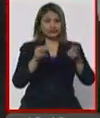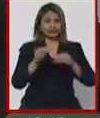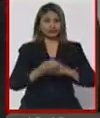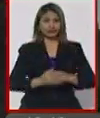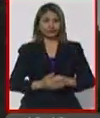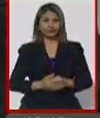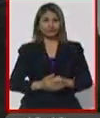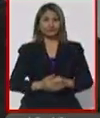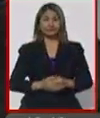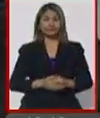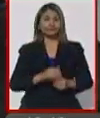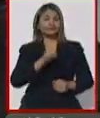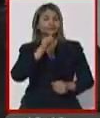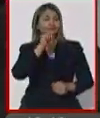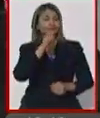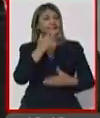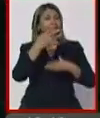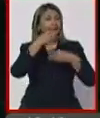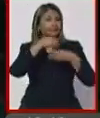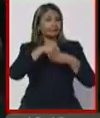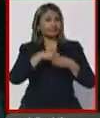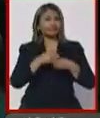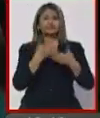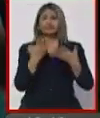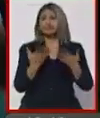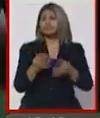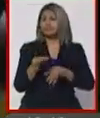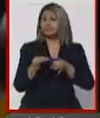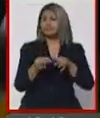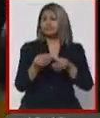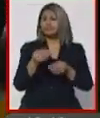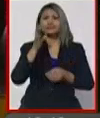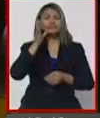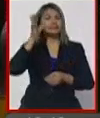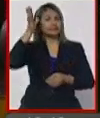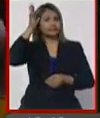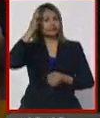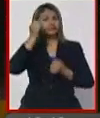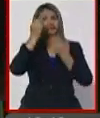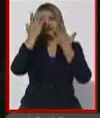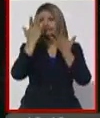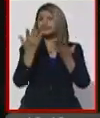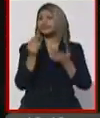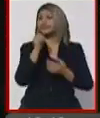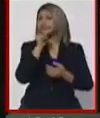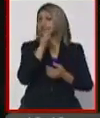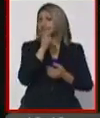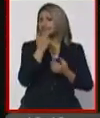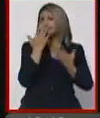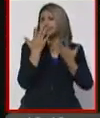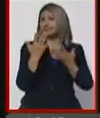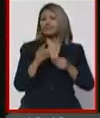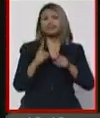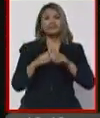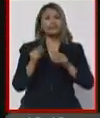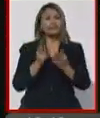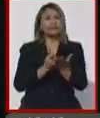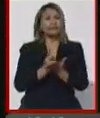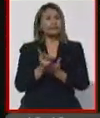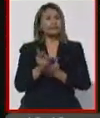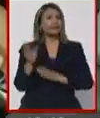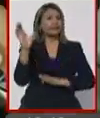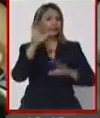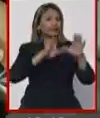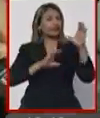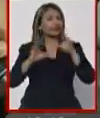de dentro del dolor, que es inexplicable para estos padres el dolor que pueden sentir. Pero verdaderamente hay